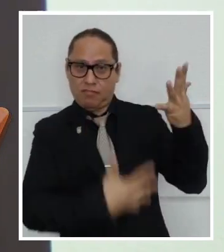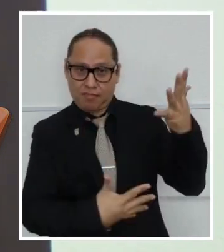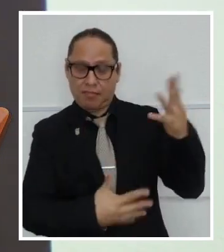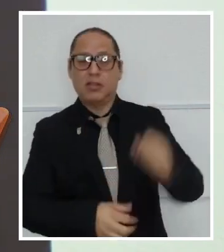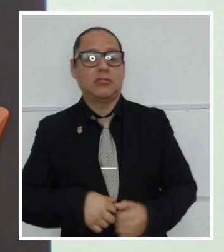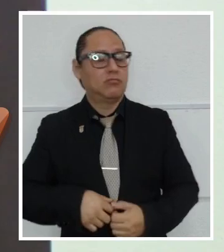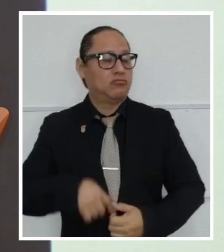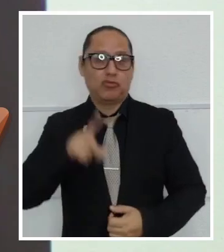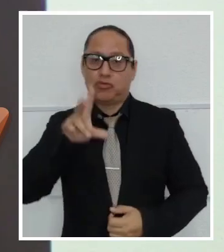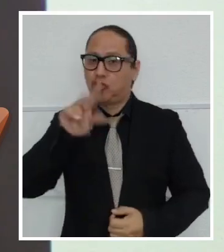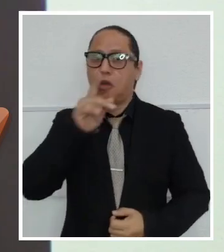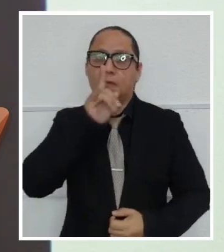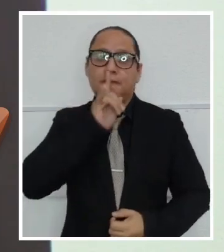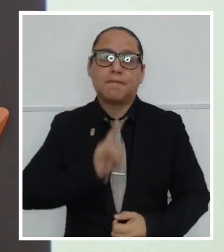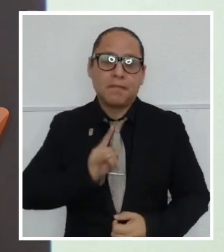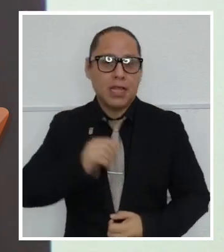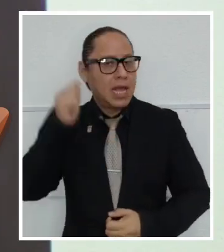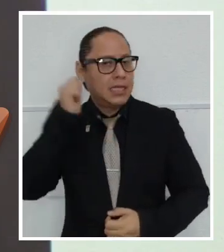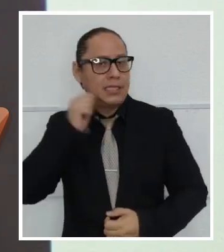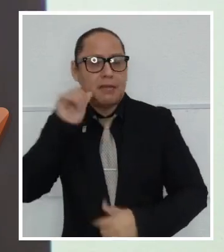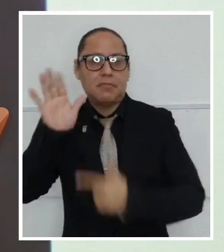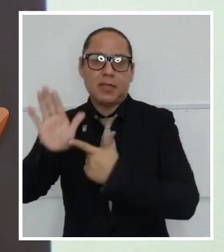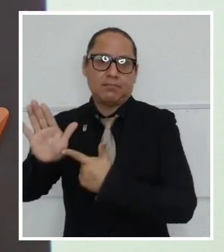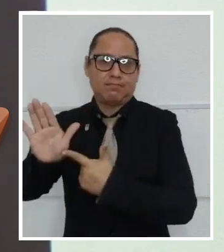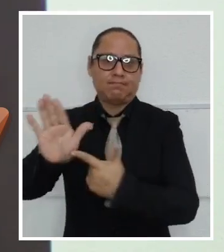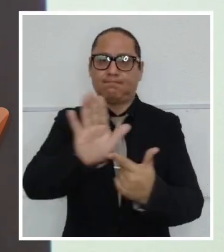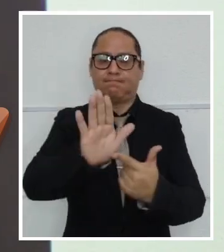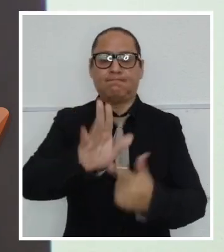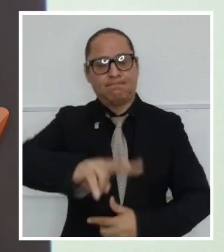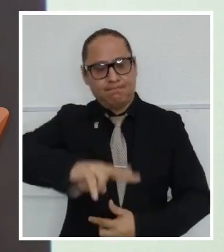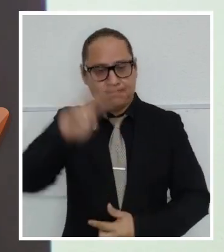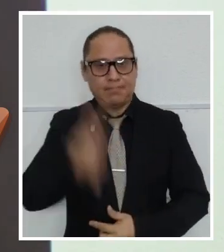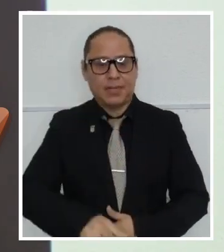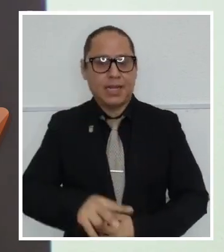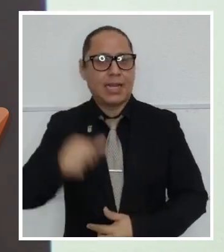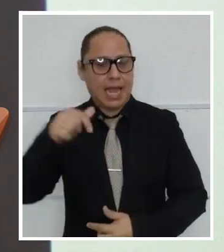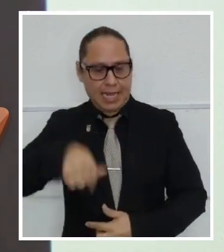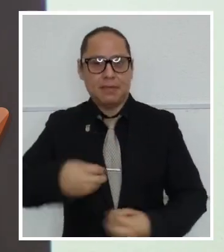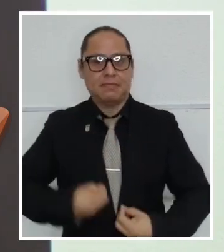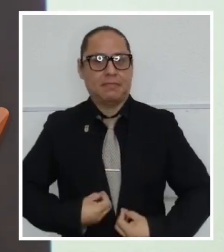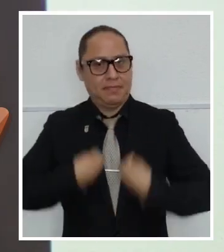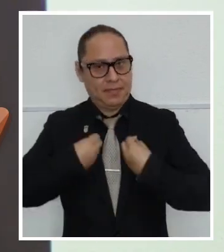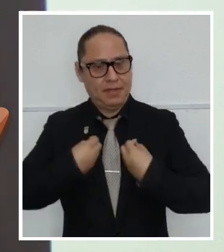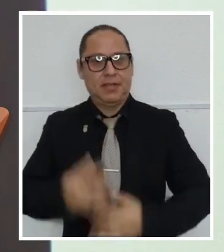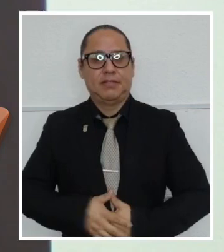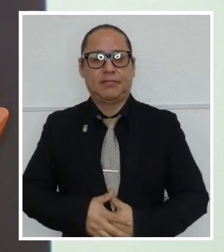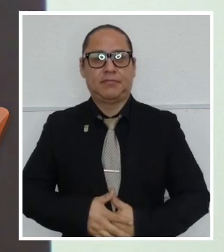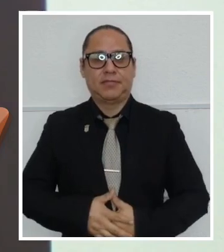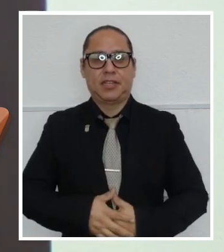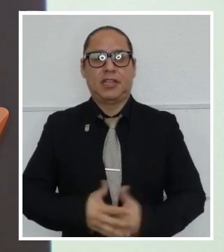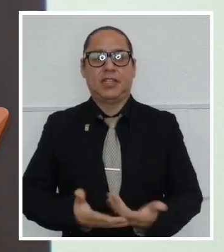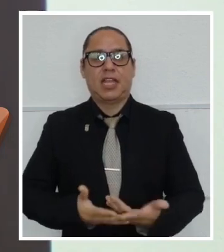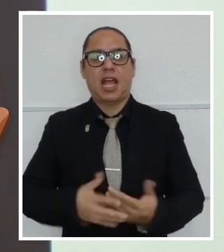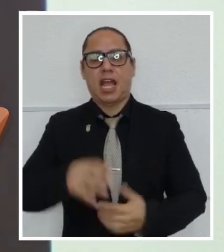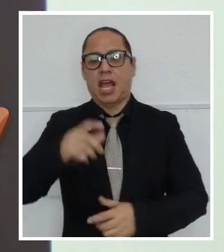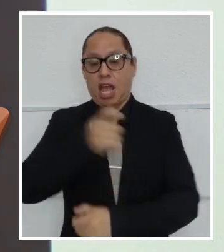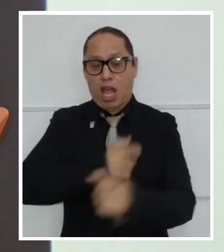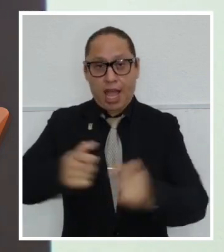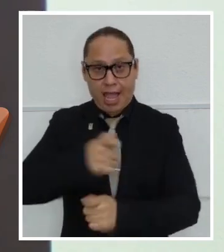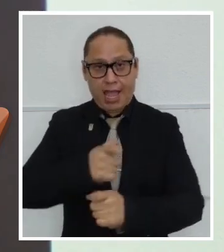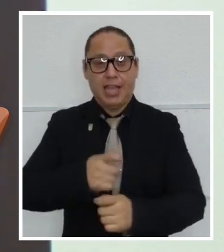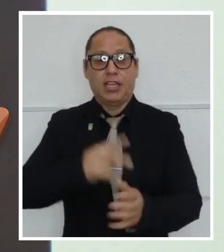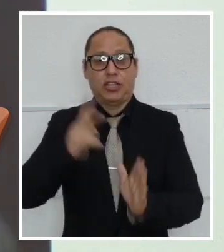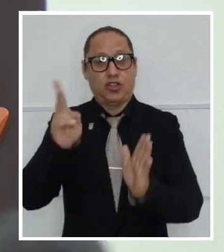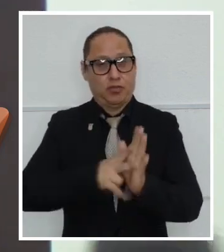al contrario nos exponen la difícil realidad en la que habitamos pues según datos del economista en el